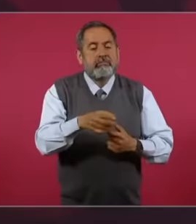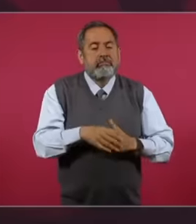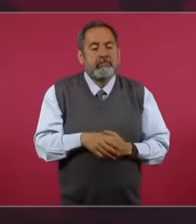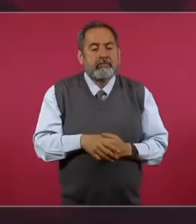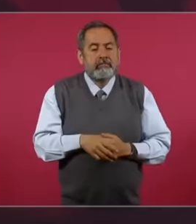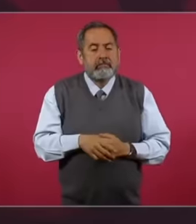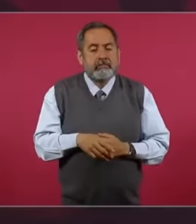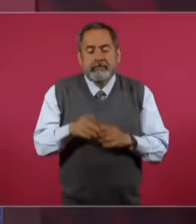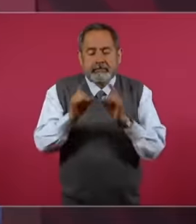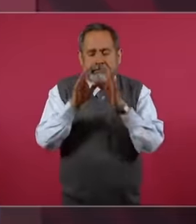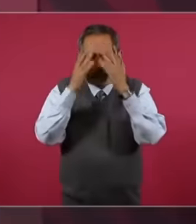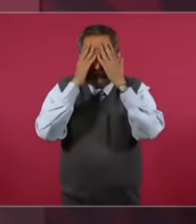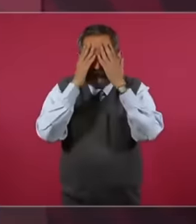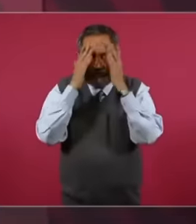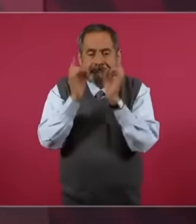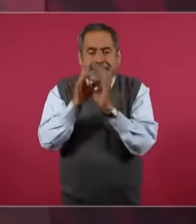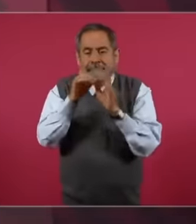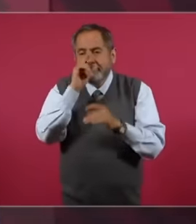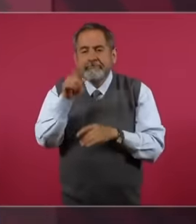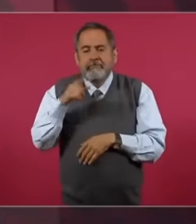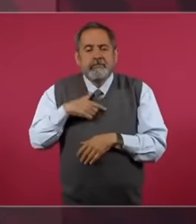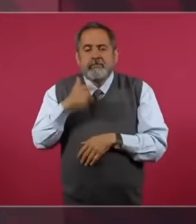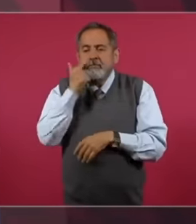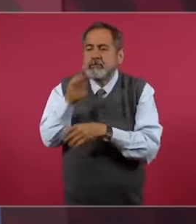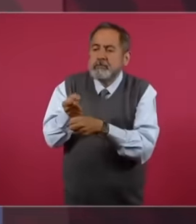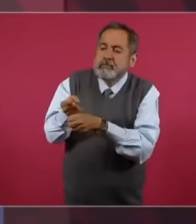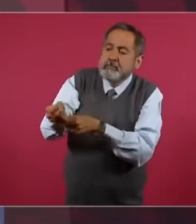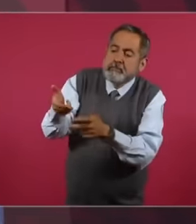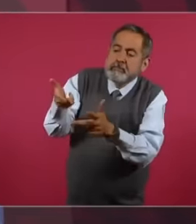que se les había pasado la mano, que él no quería